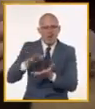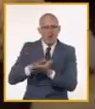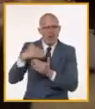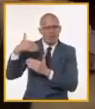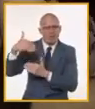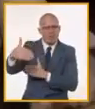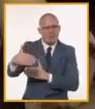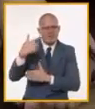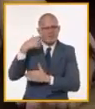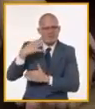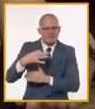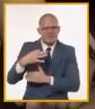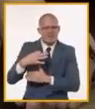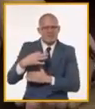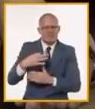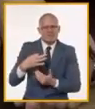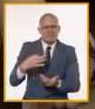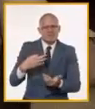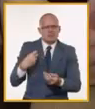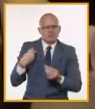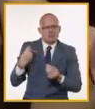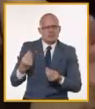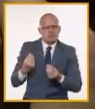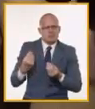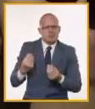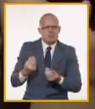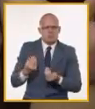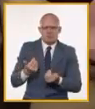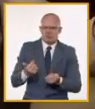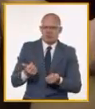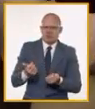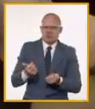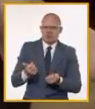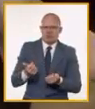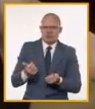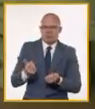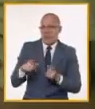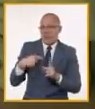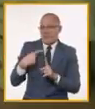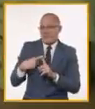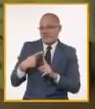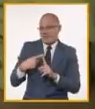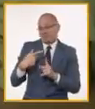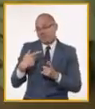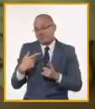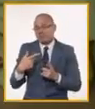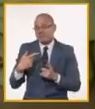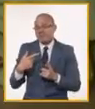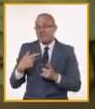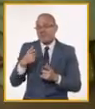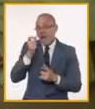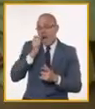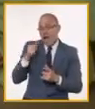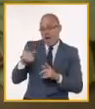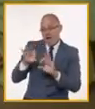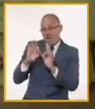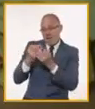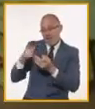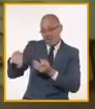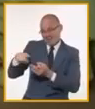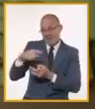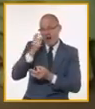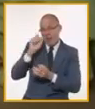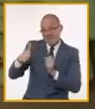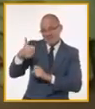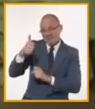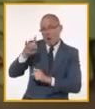tribuna. A mí aquello no me gustaba. Y por otro lado, la familia de Urrutia, también que